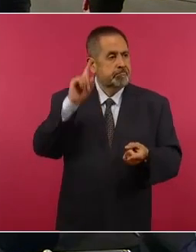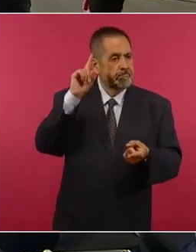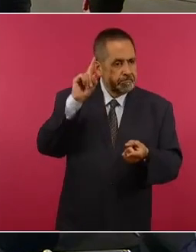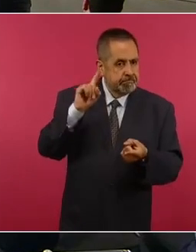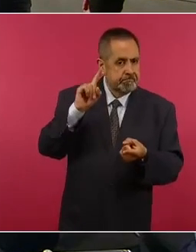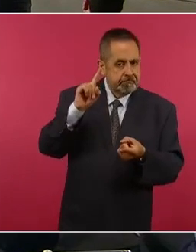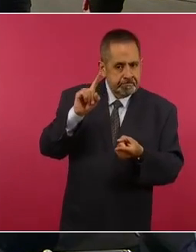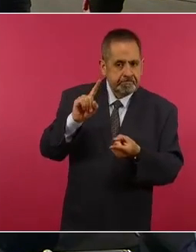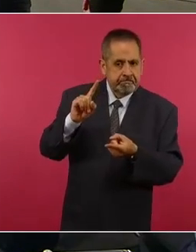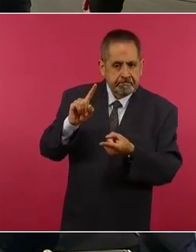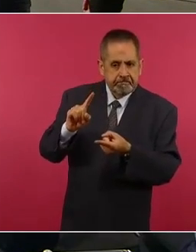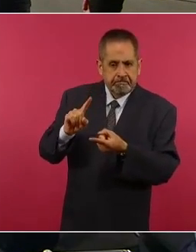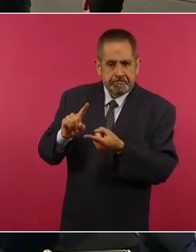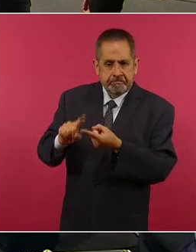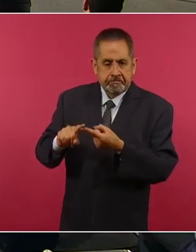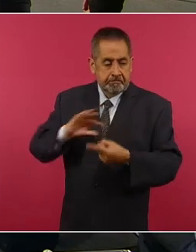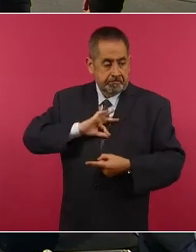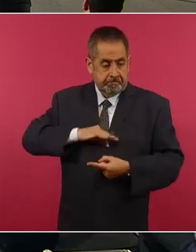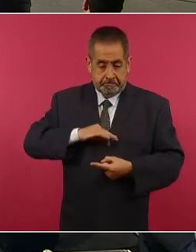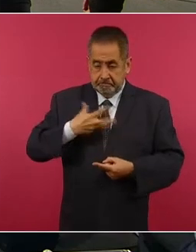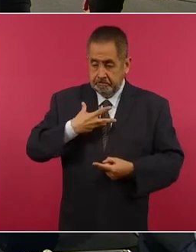disminuyendo el contagio,